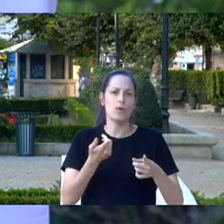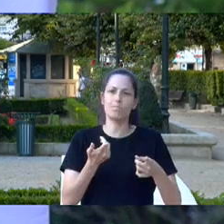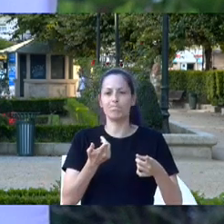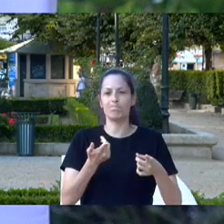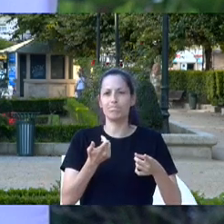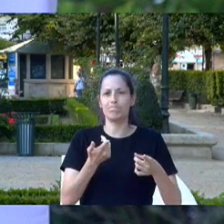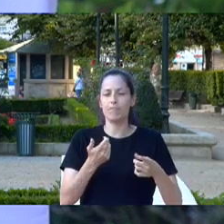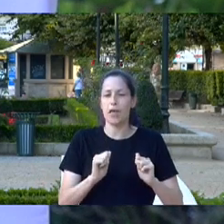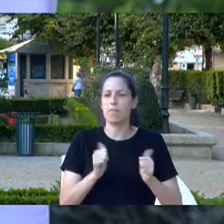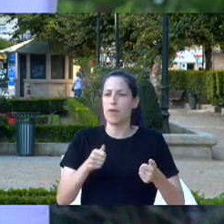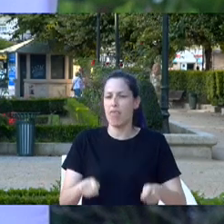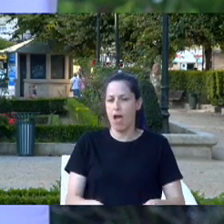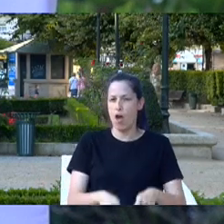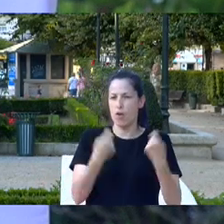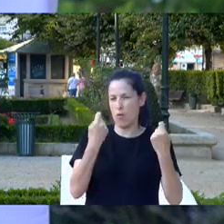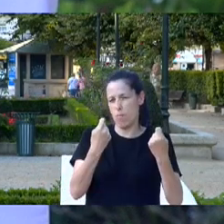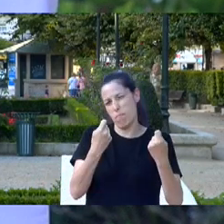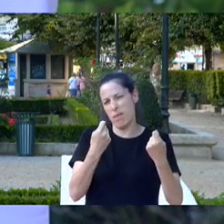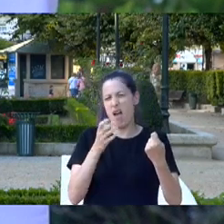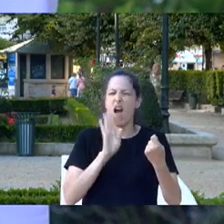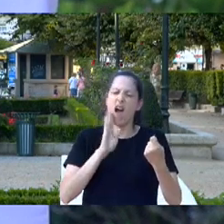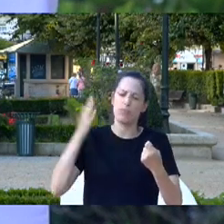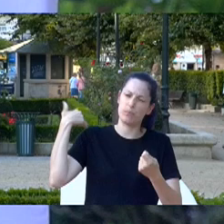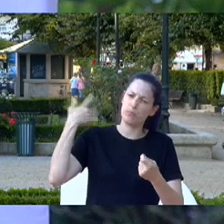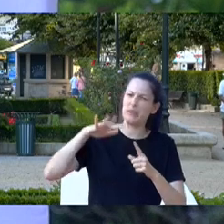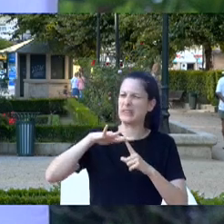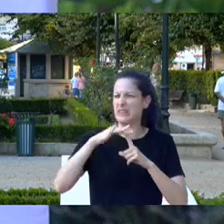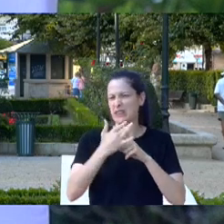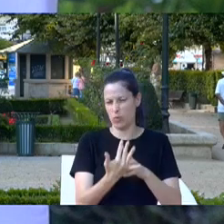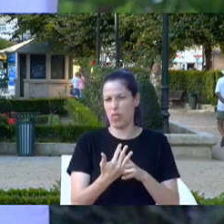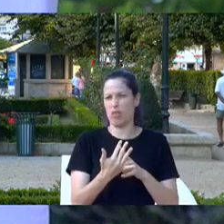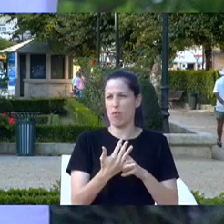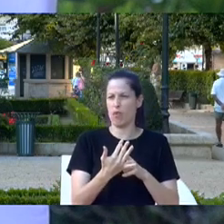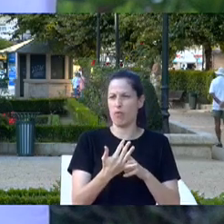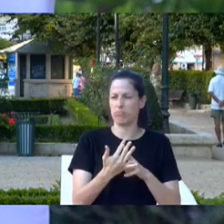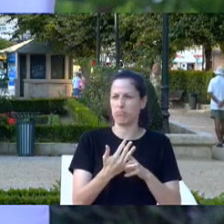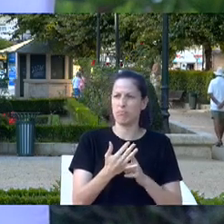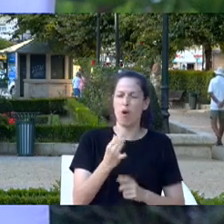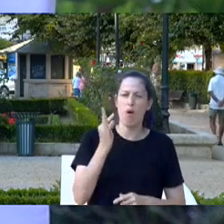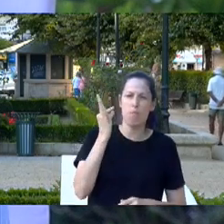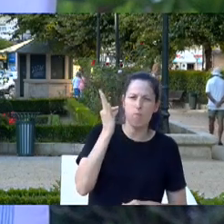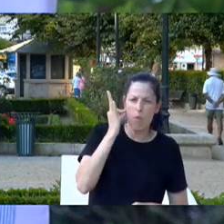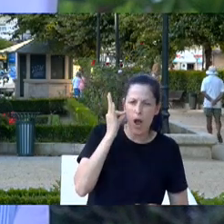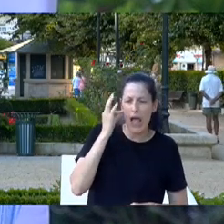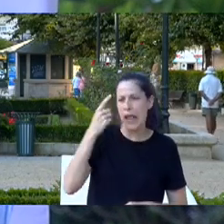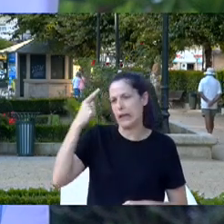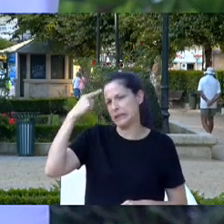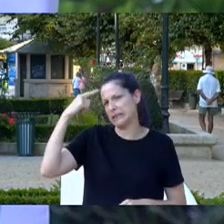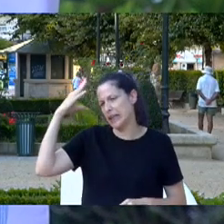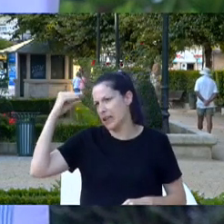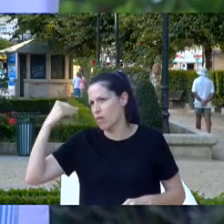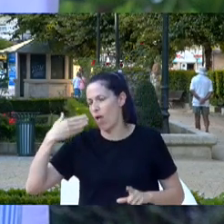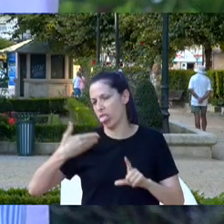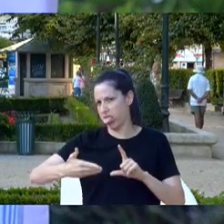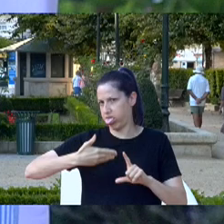empezar a rachar con a bella tradición e ese tópico de que as mulleres tiñan menos capacidade mental.